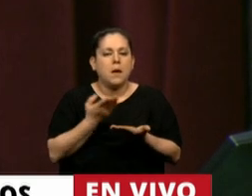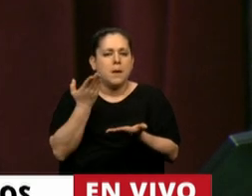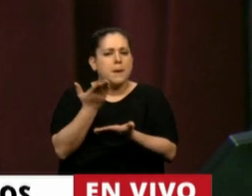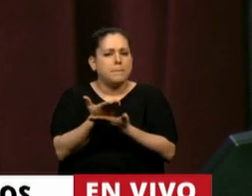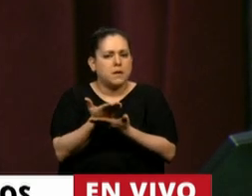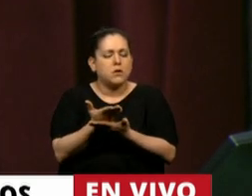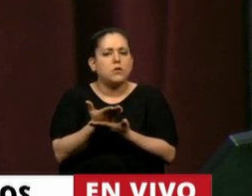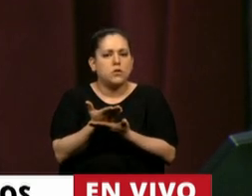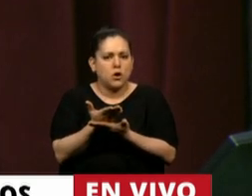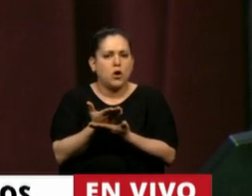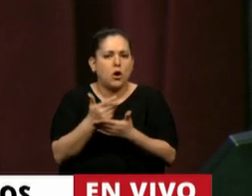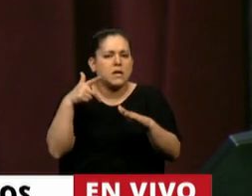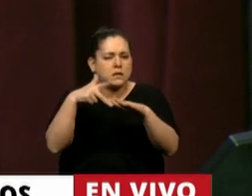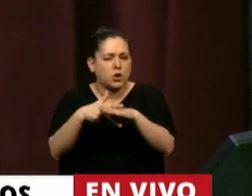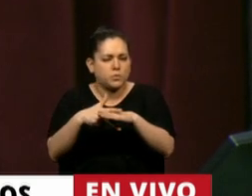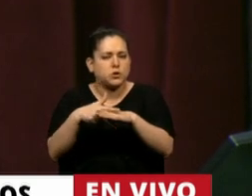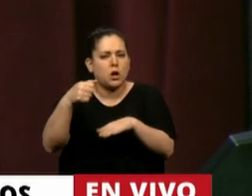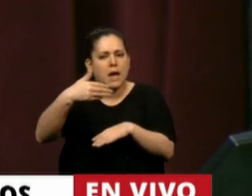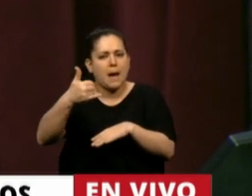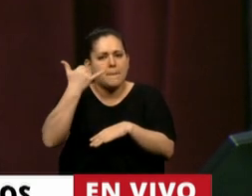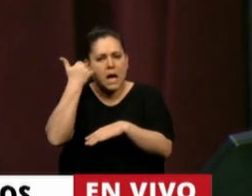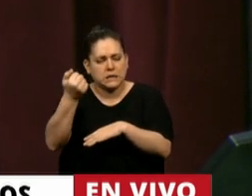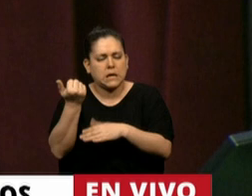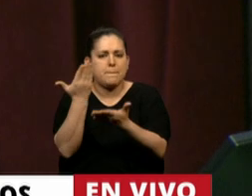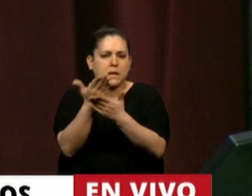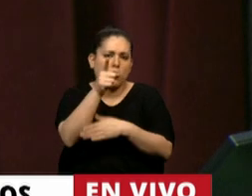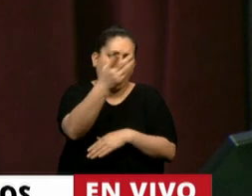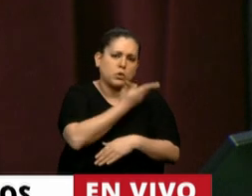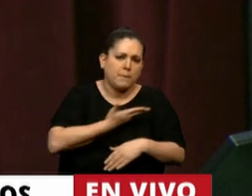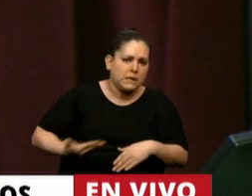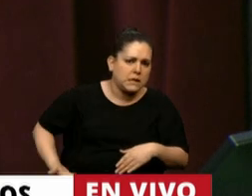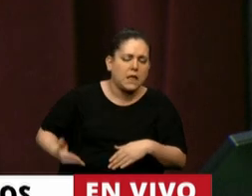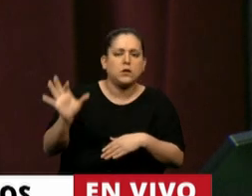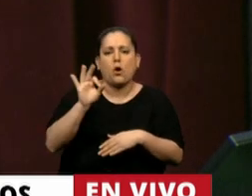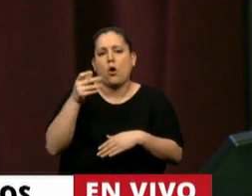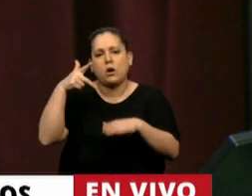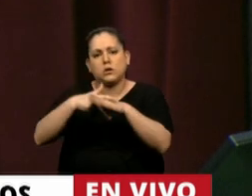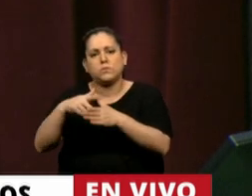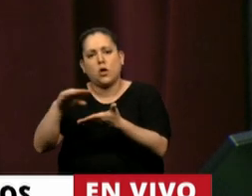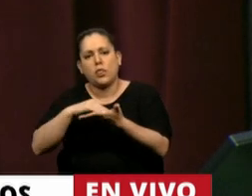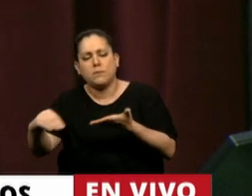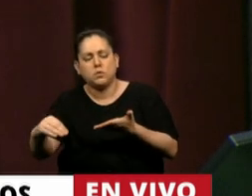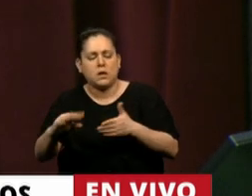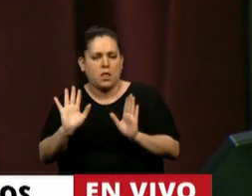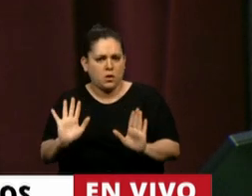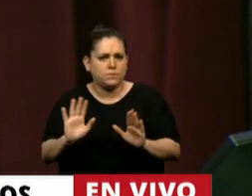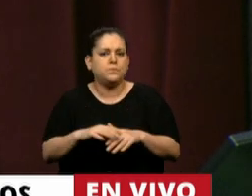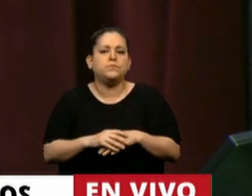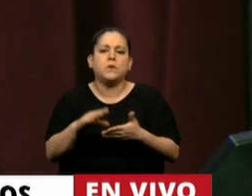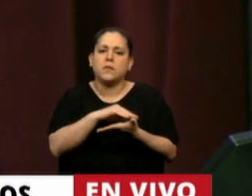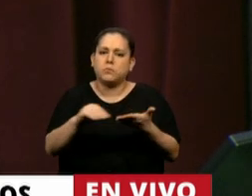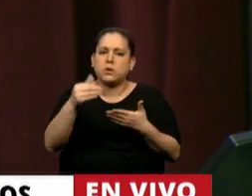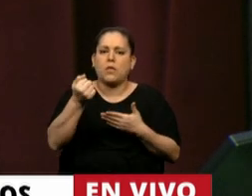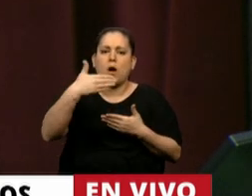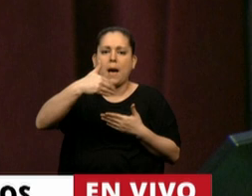la palabra o le pido una interrupción al diputado como quiera breve diputado AM en el